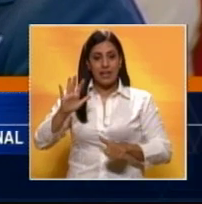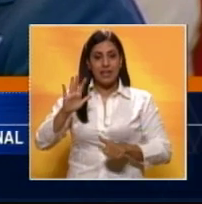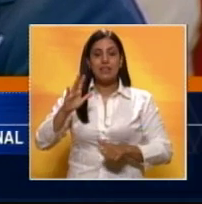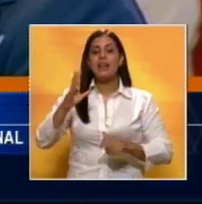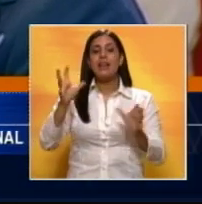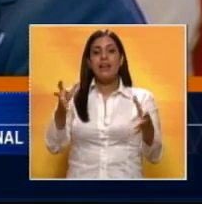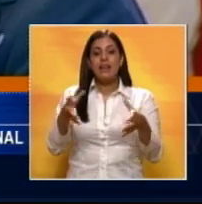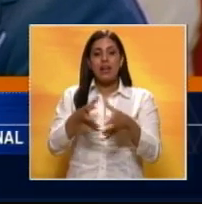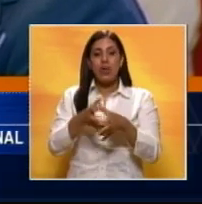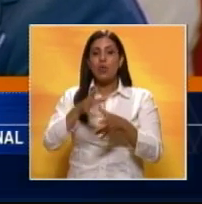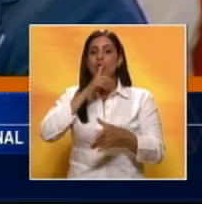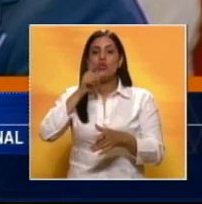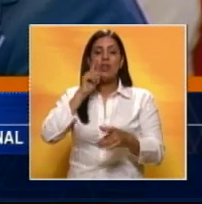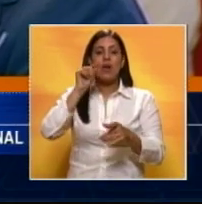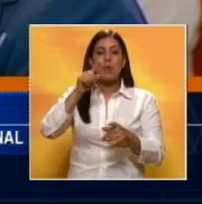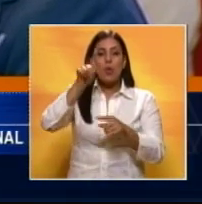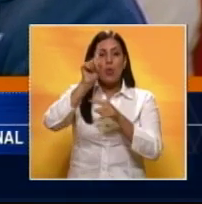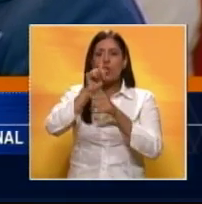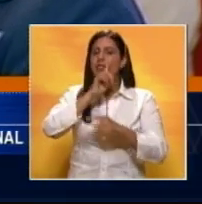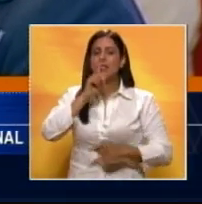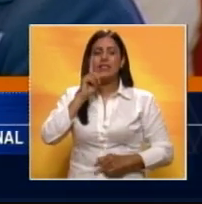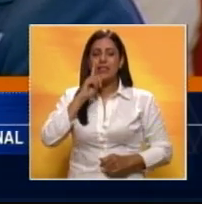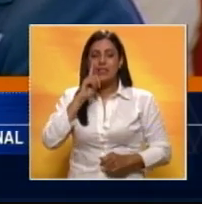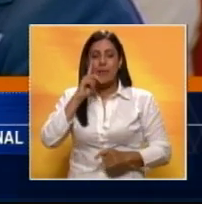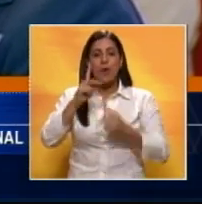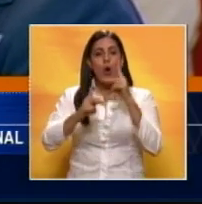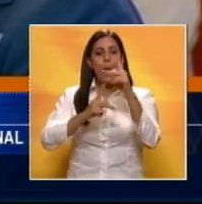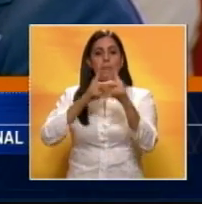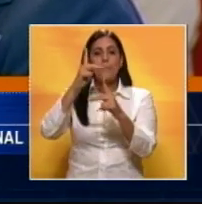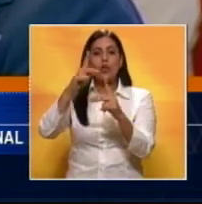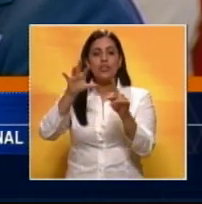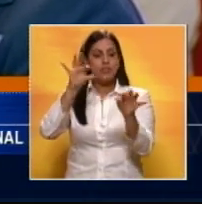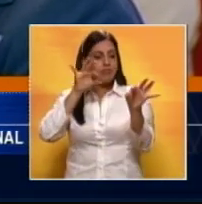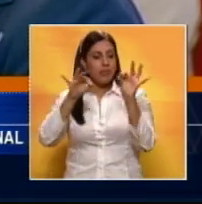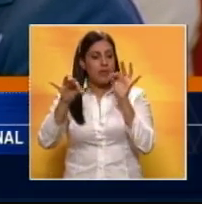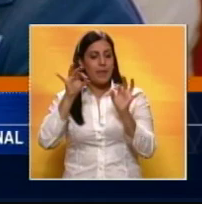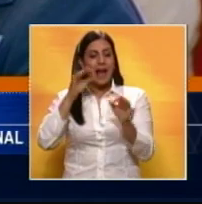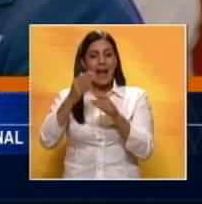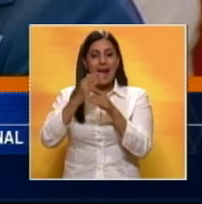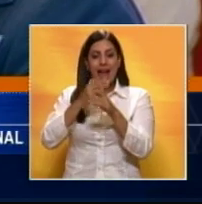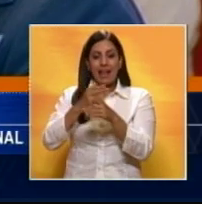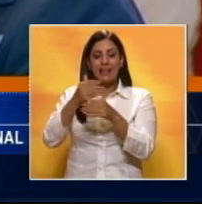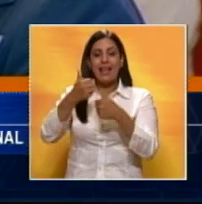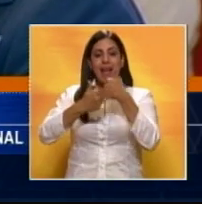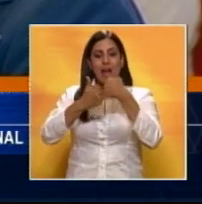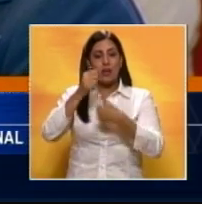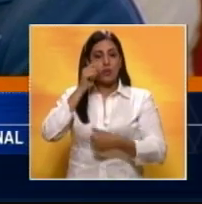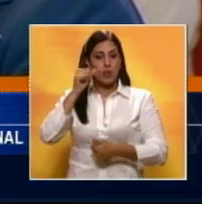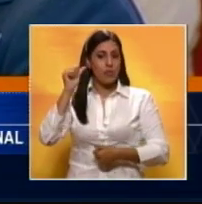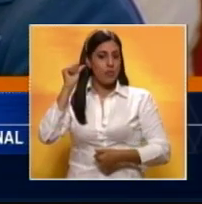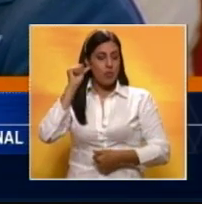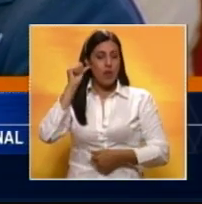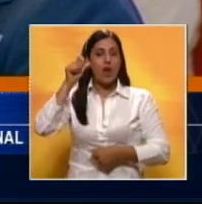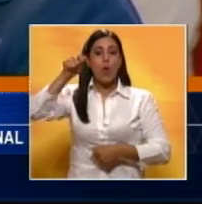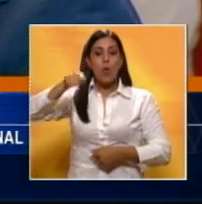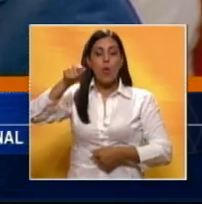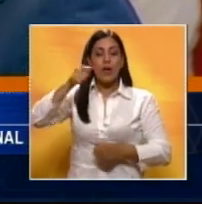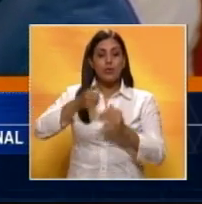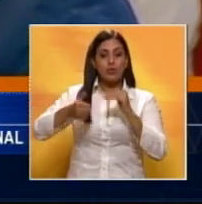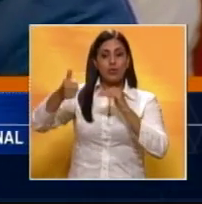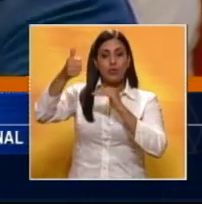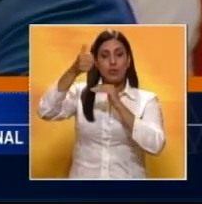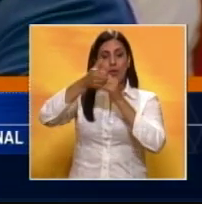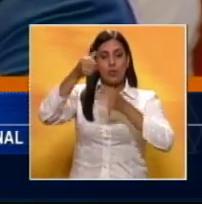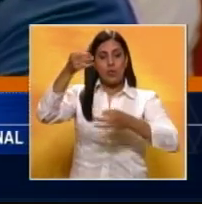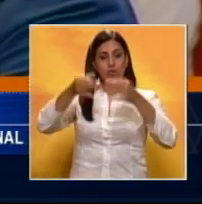a una reunión cuyo punto único es proceso de preselección de los candidatos o candidatas a magistrados del